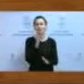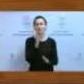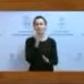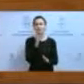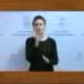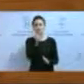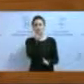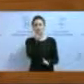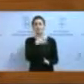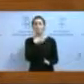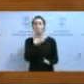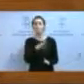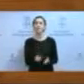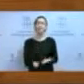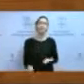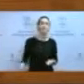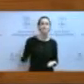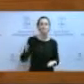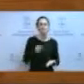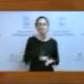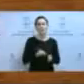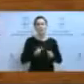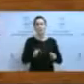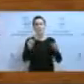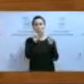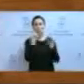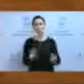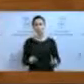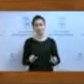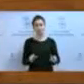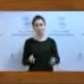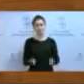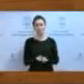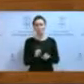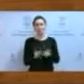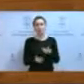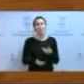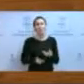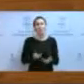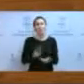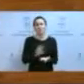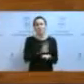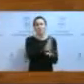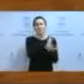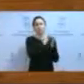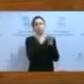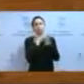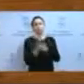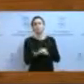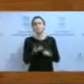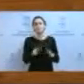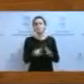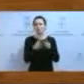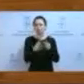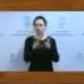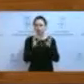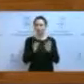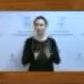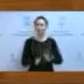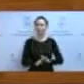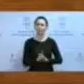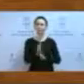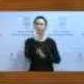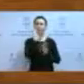más, sino que el propio modelo de atención ha evolucionado. Estos cambios sociales y de evolución en la atención no se